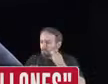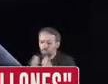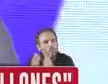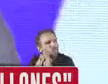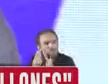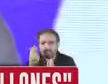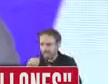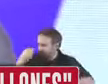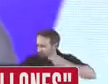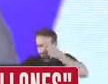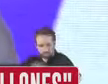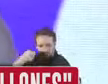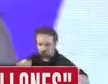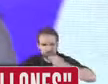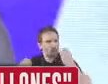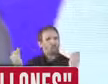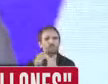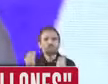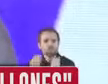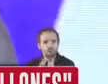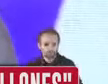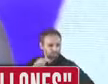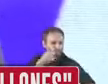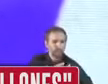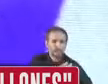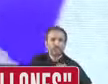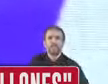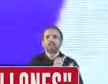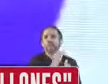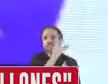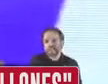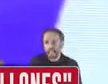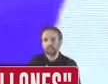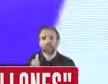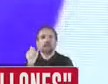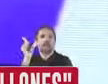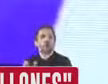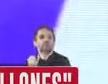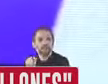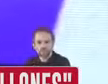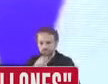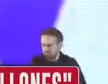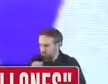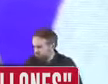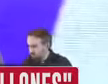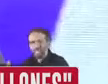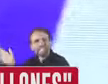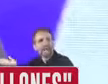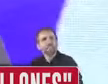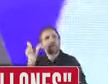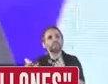pero mucha plata a los empresarios a los trabajadores y a todos aquellos que